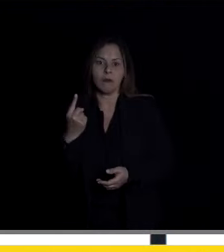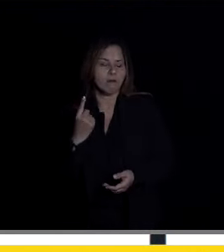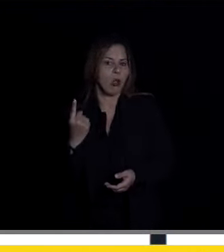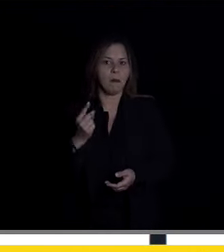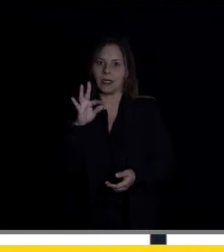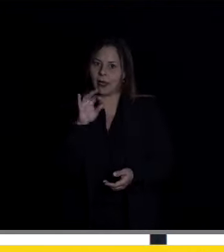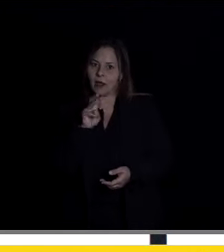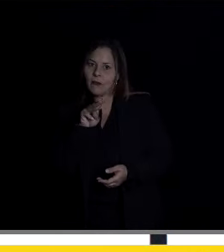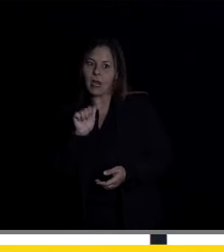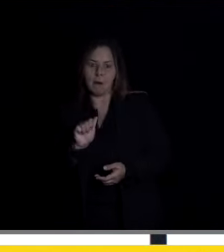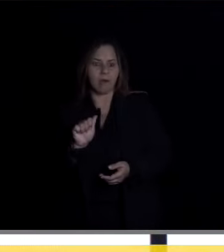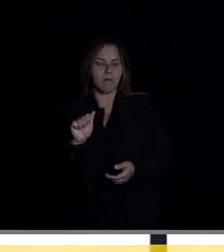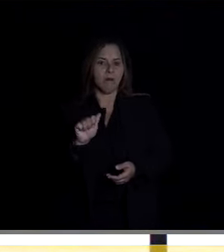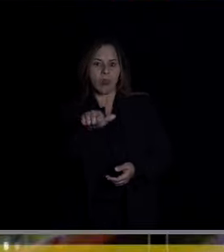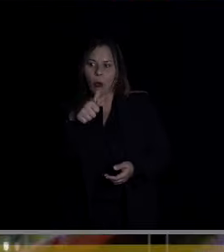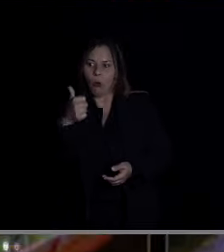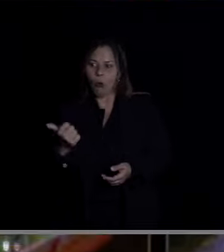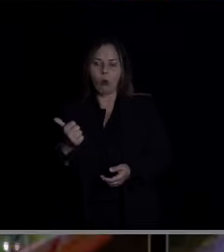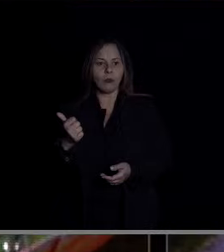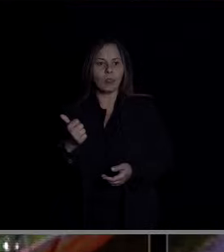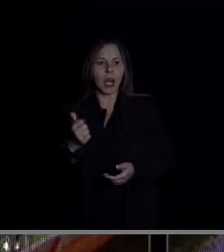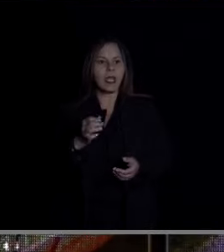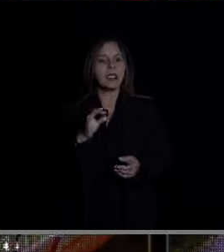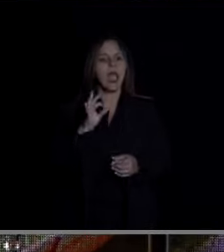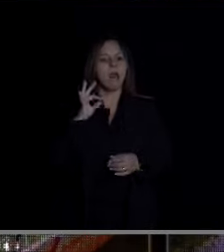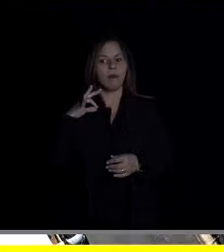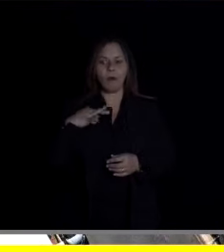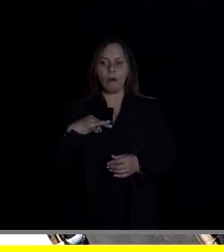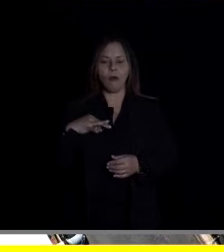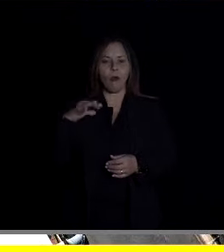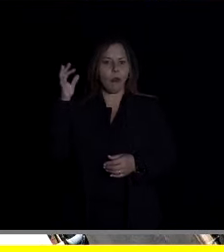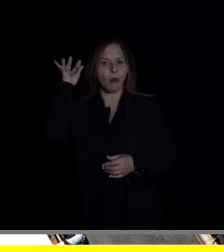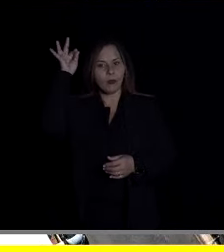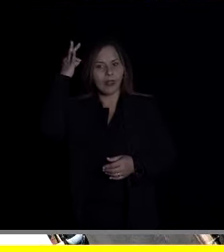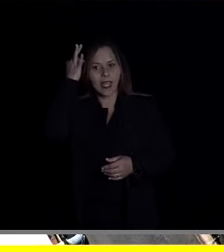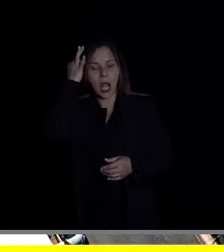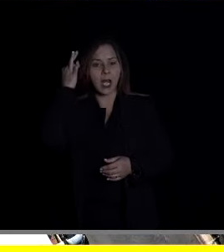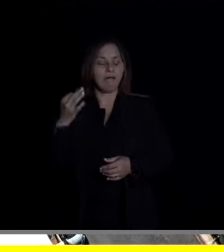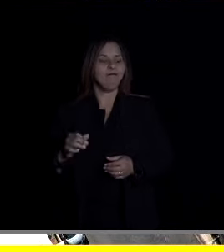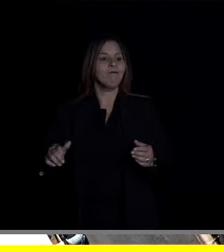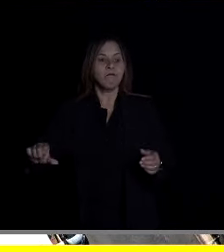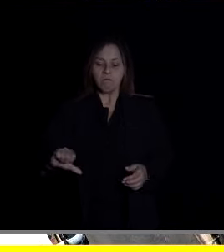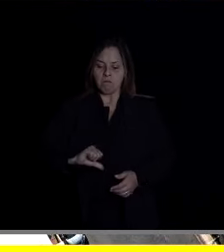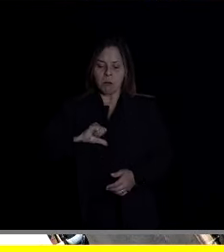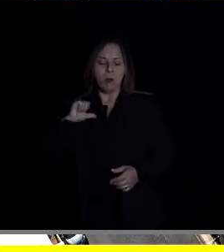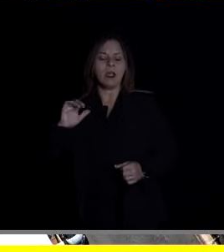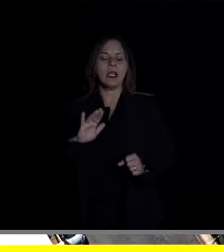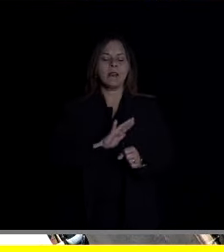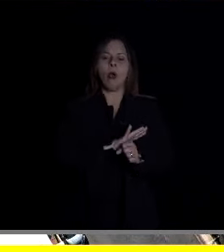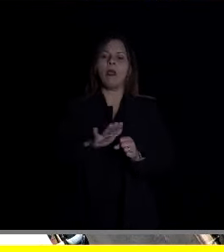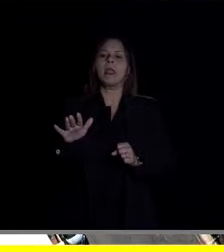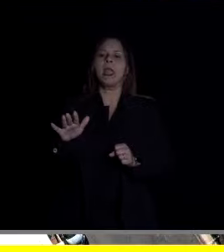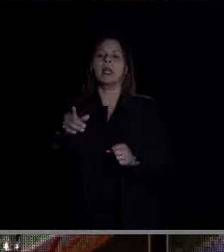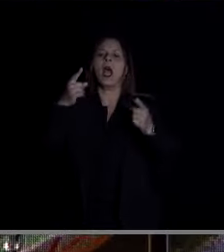utilizamos otras alternativas disponibles de fondos federales, un mix de diferentes fondos federales. Y me llena de regocijo